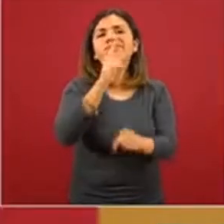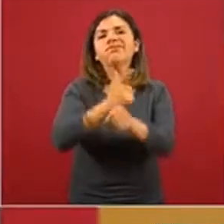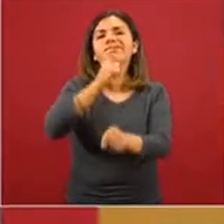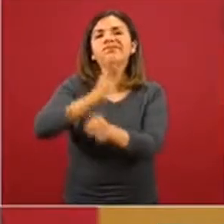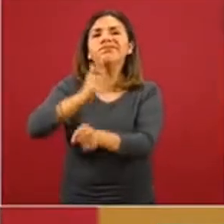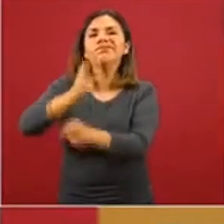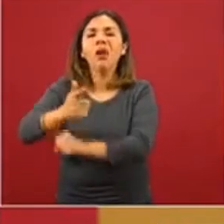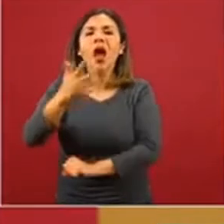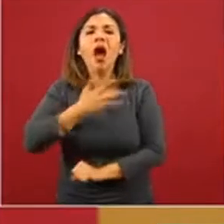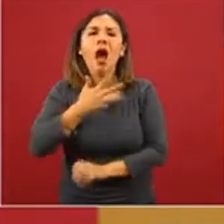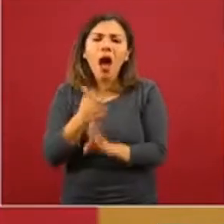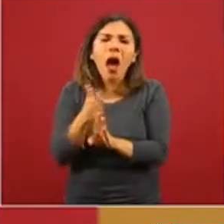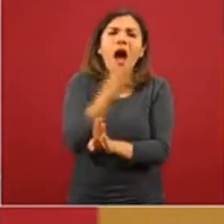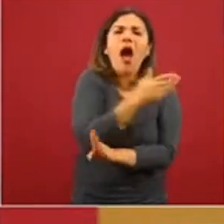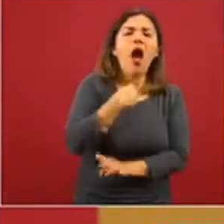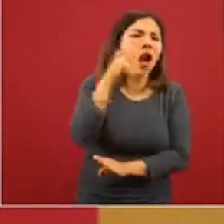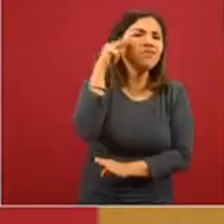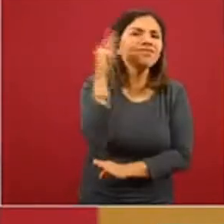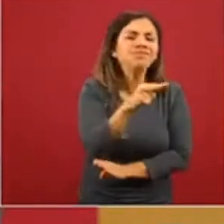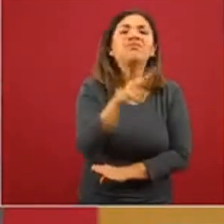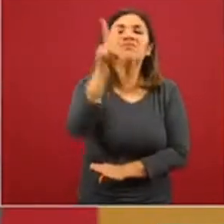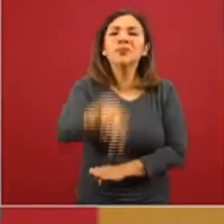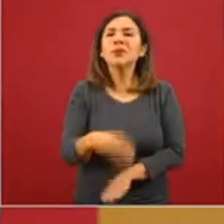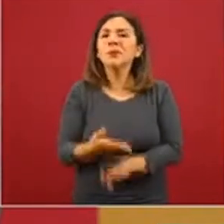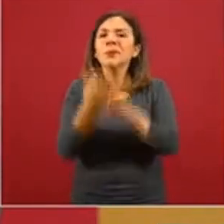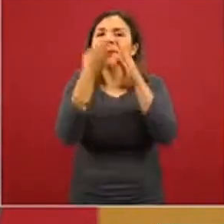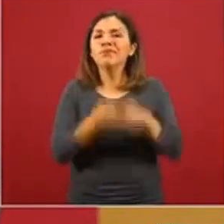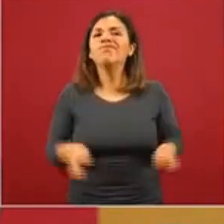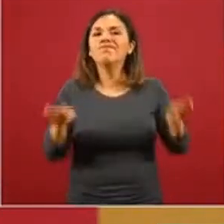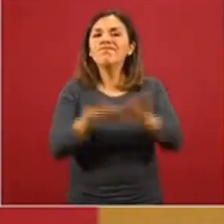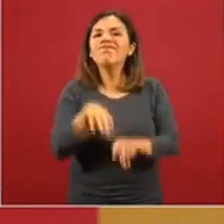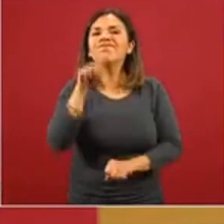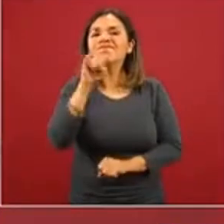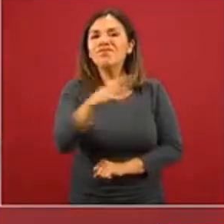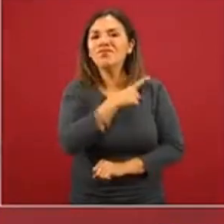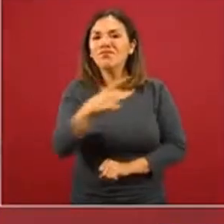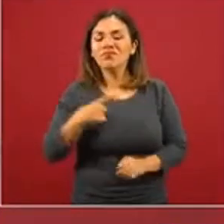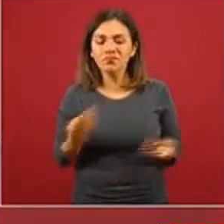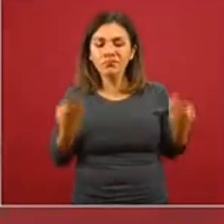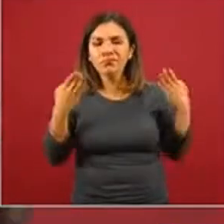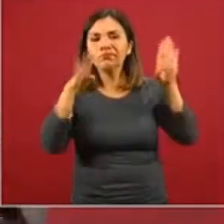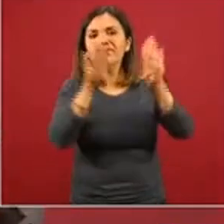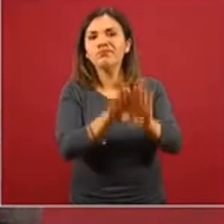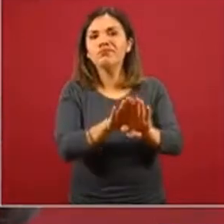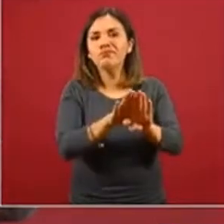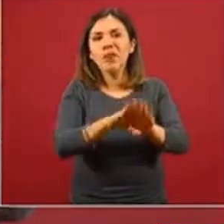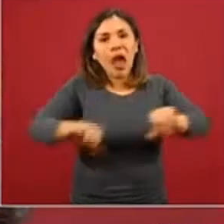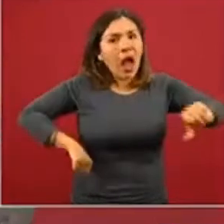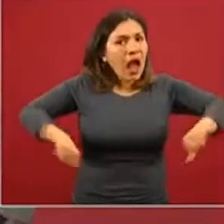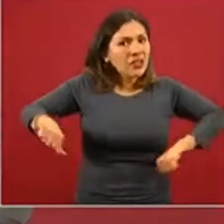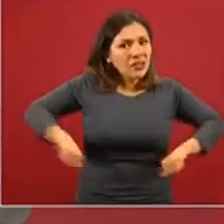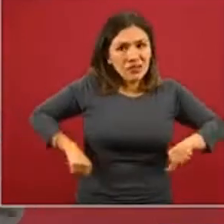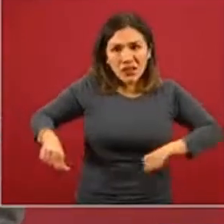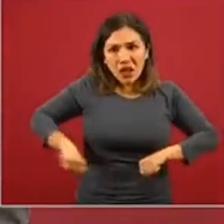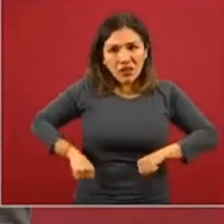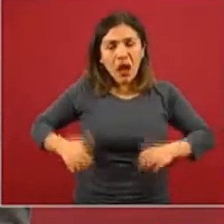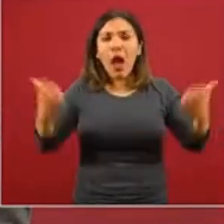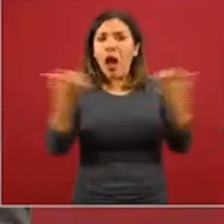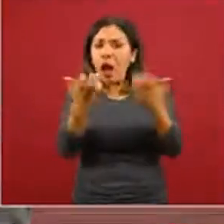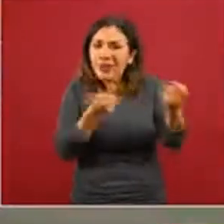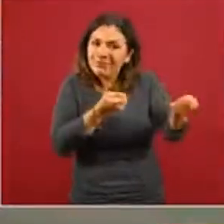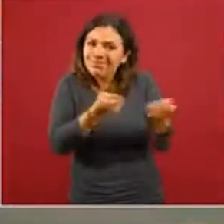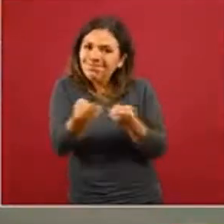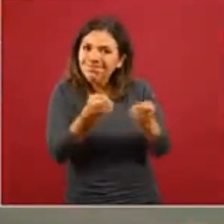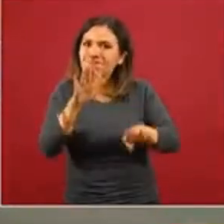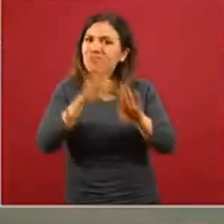identificado con anterioridad que era muy importante cerrar las actividades, hacer una